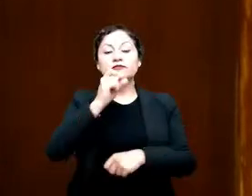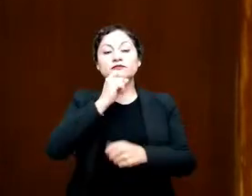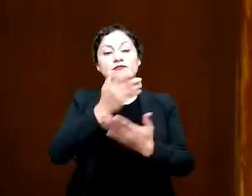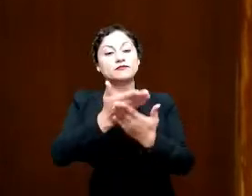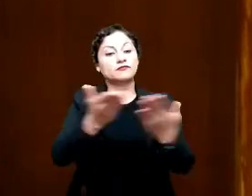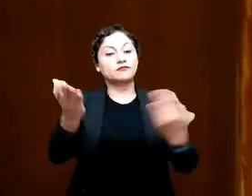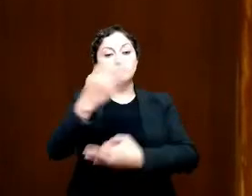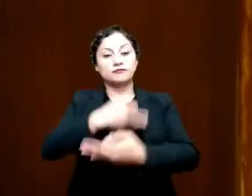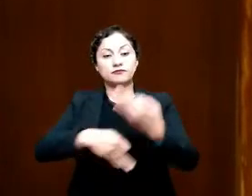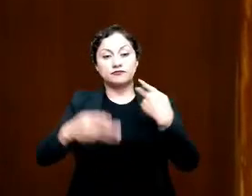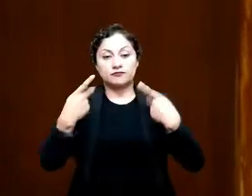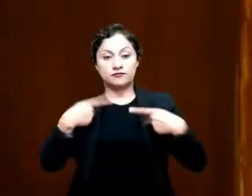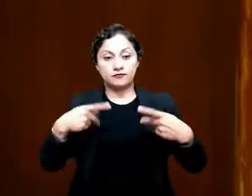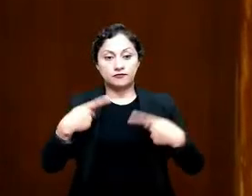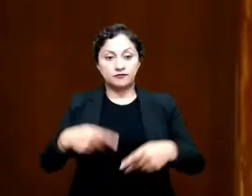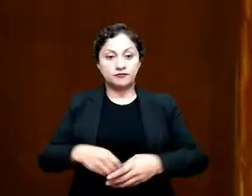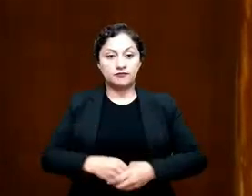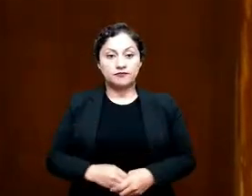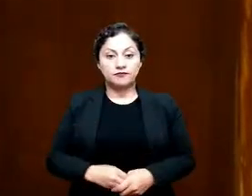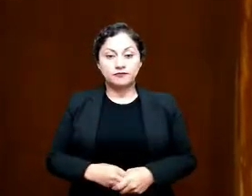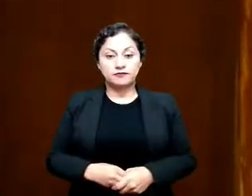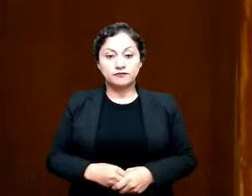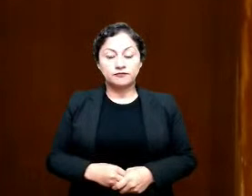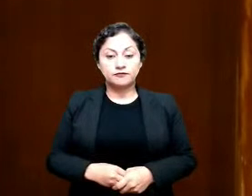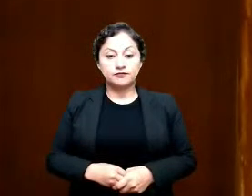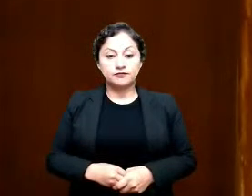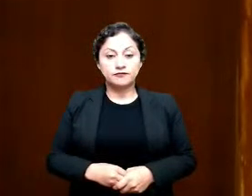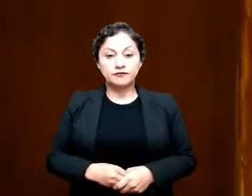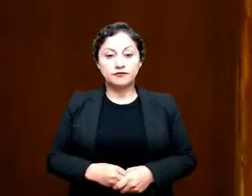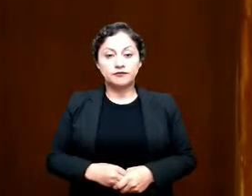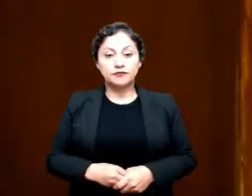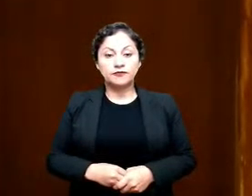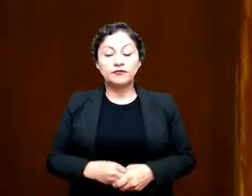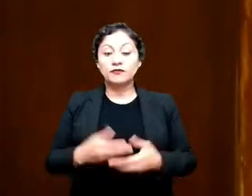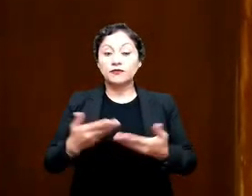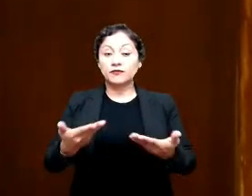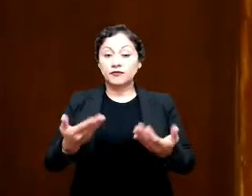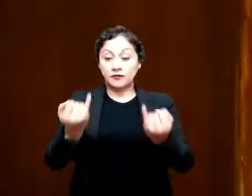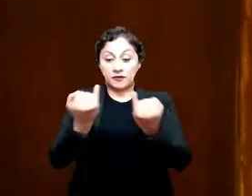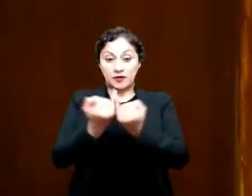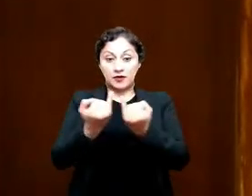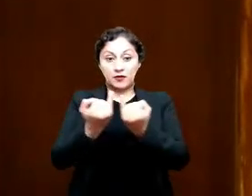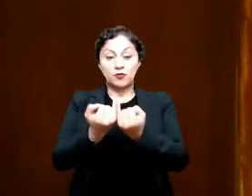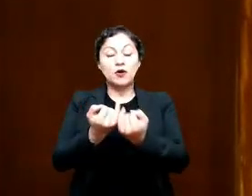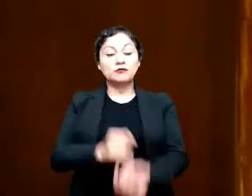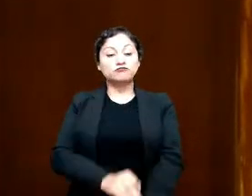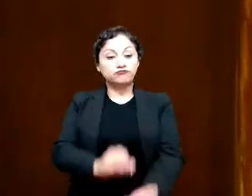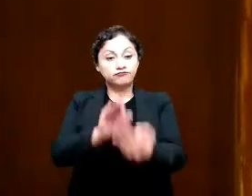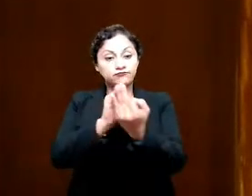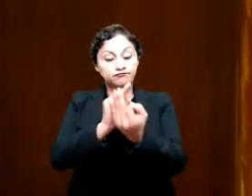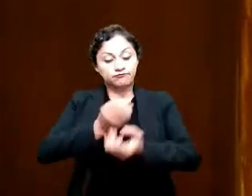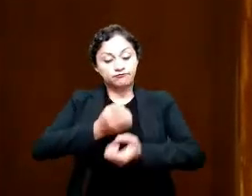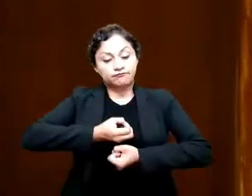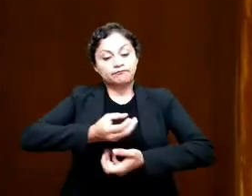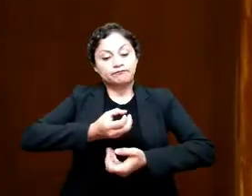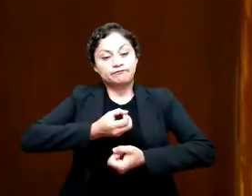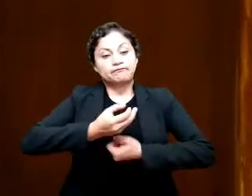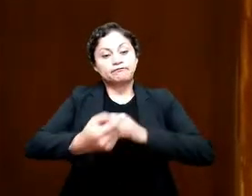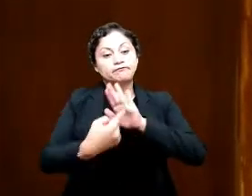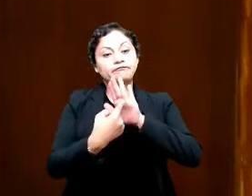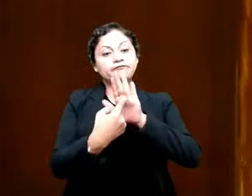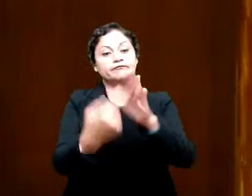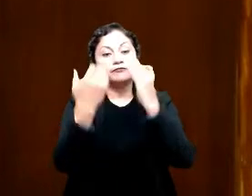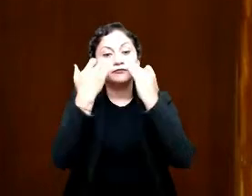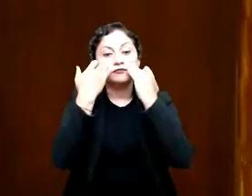general. A través de esta clase de ejercicios democráticos de rendición de cuentas, nos permite